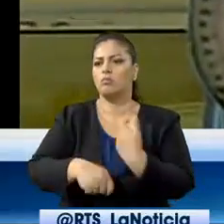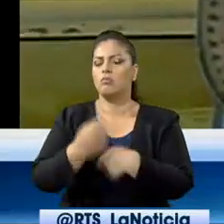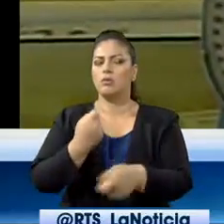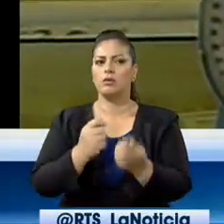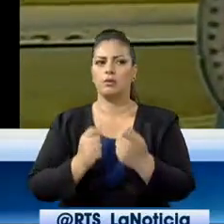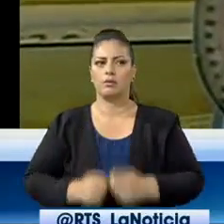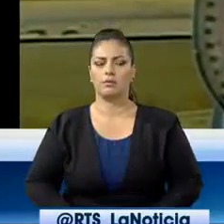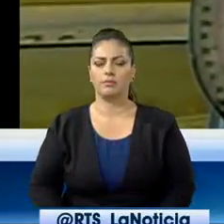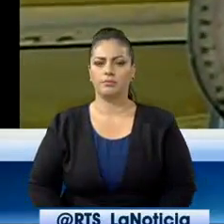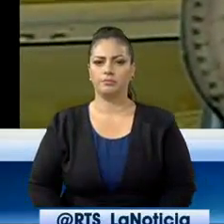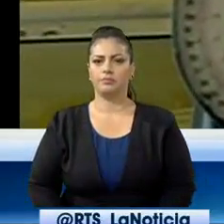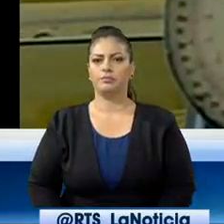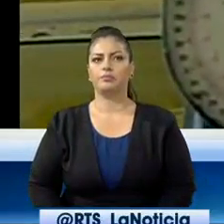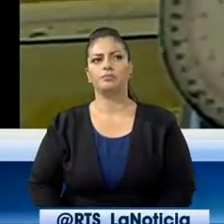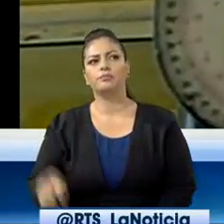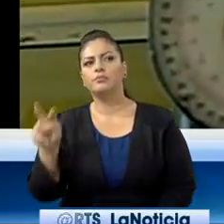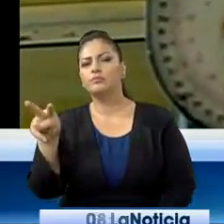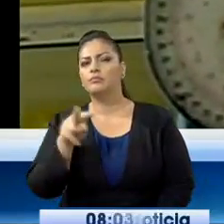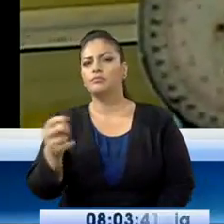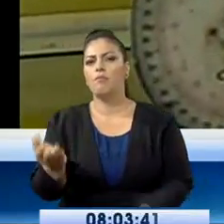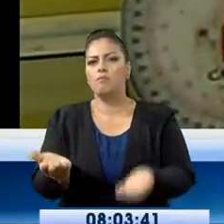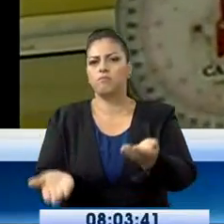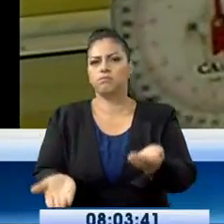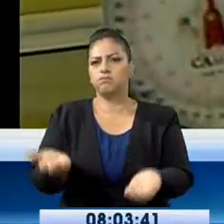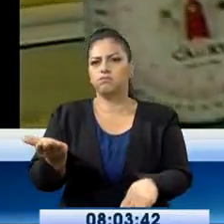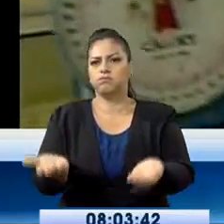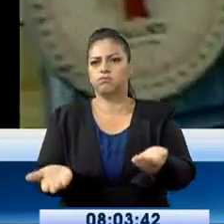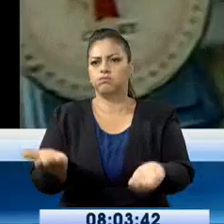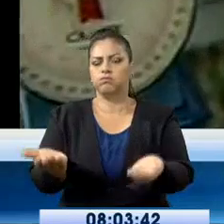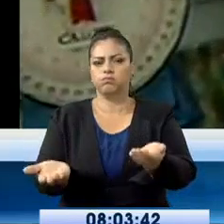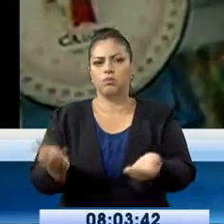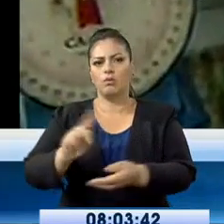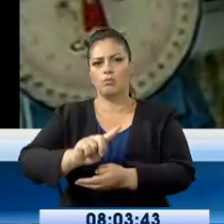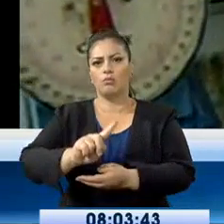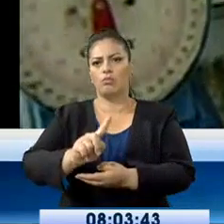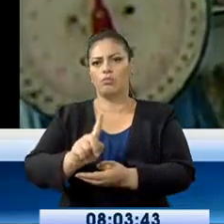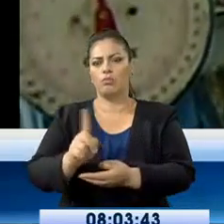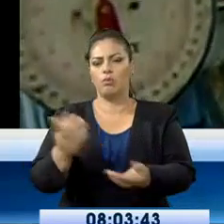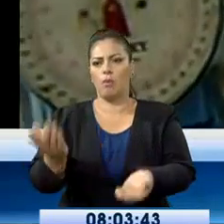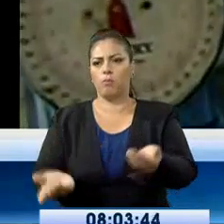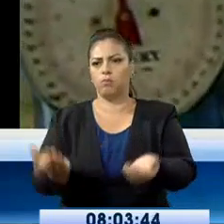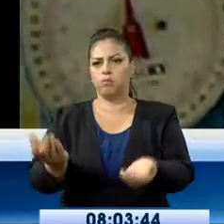novedad respecto a esto? Veo una balanza aquí. Hasta el momento nosotros tenemos 3 balanzas en el día de hoy del